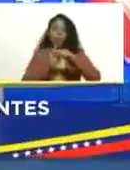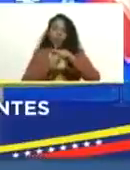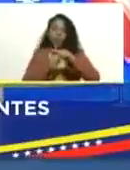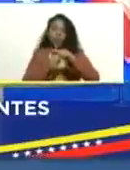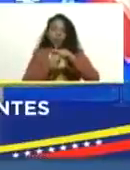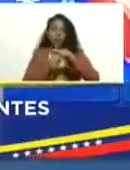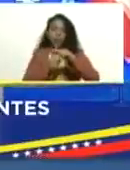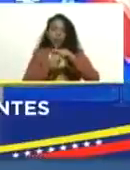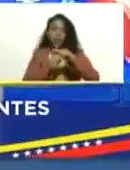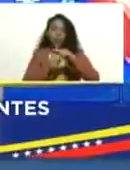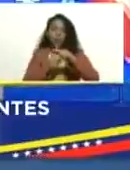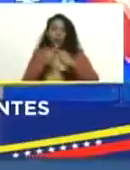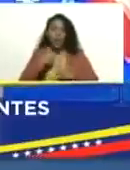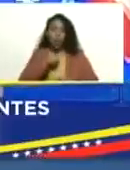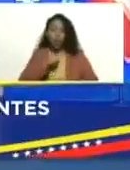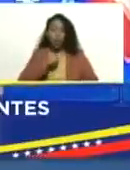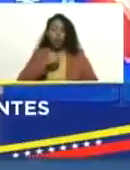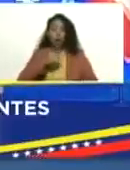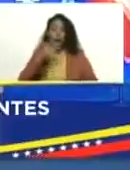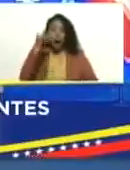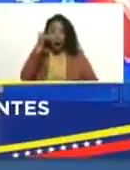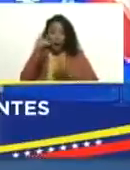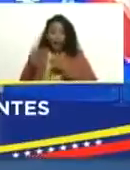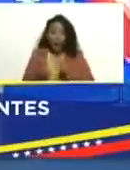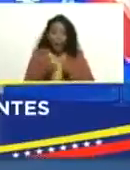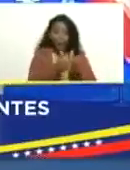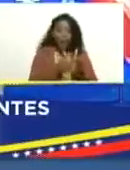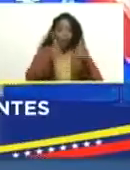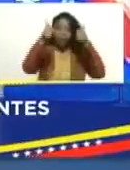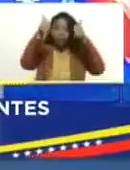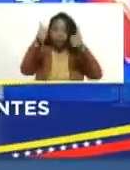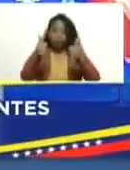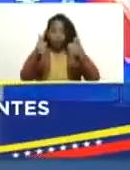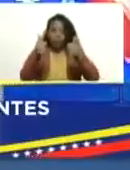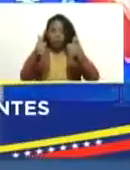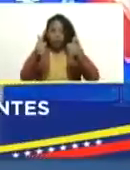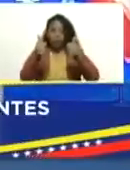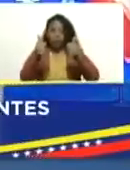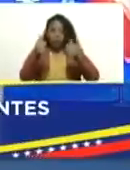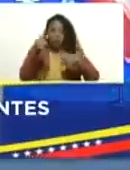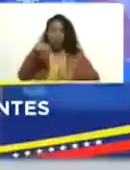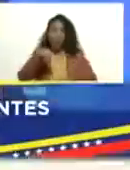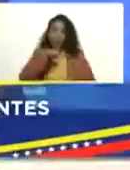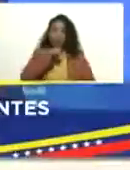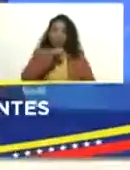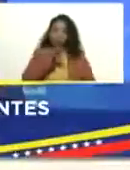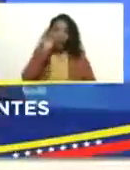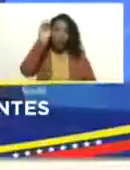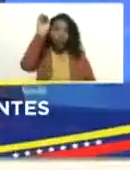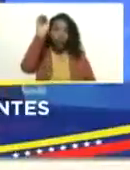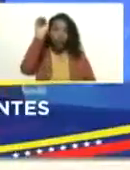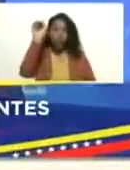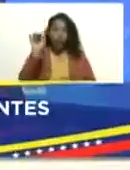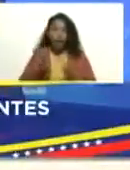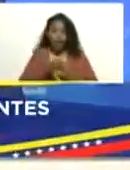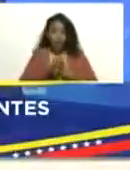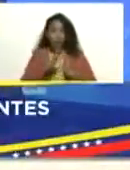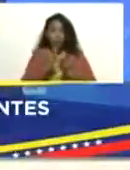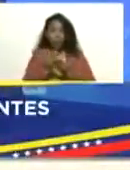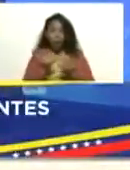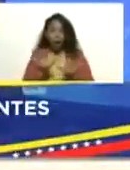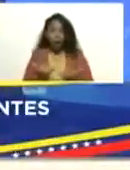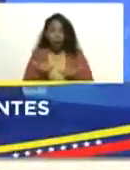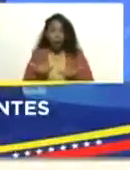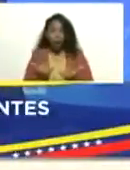estamos del lado correcto de la historia, de que estamos en el camino correcto y que el mundo nuevo